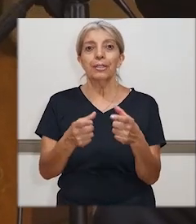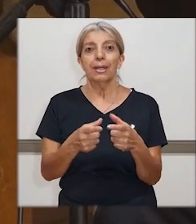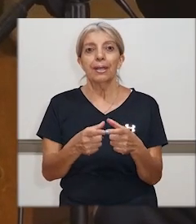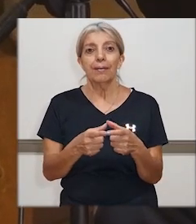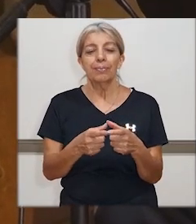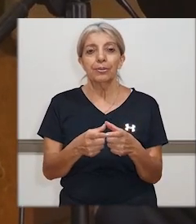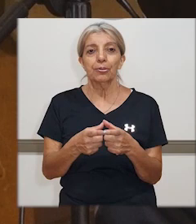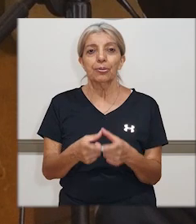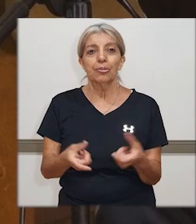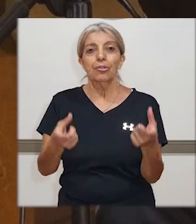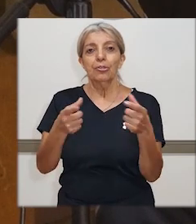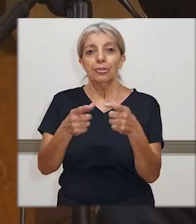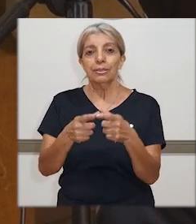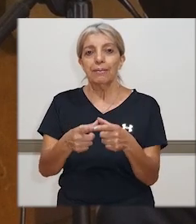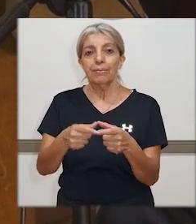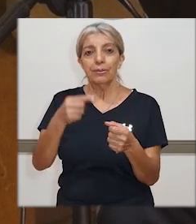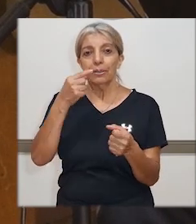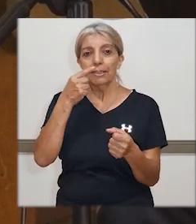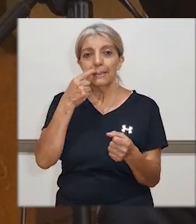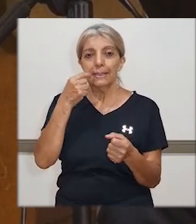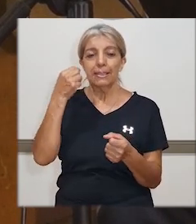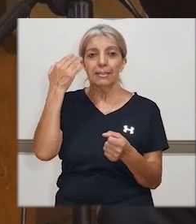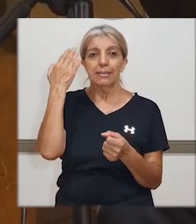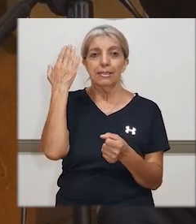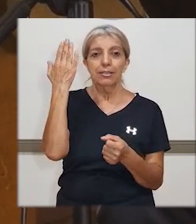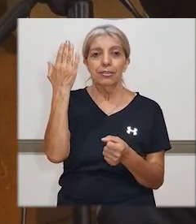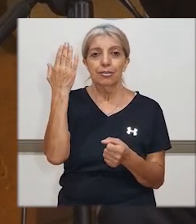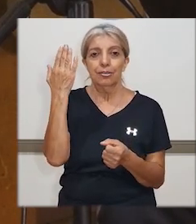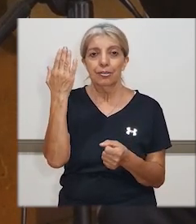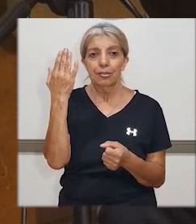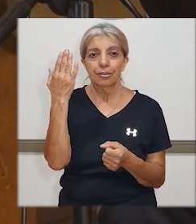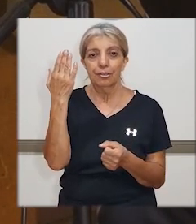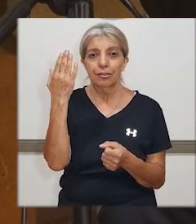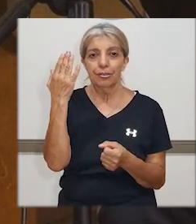Santo, santo, santo es el